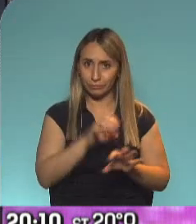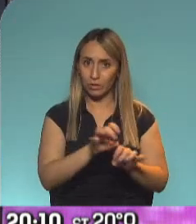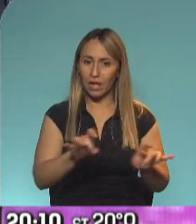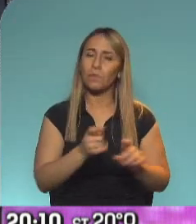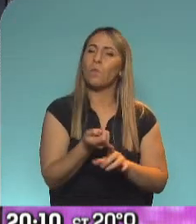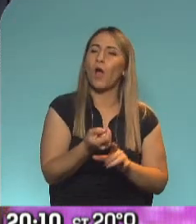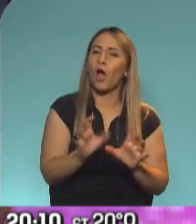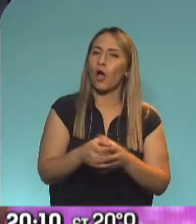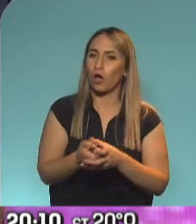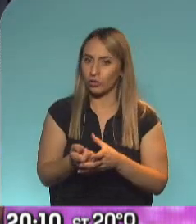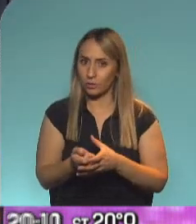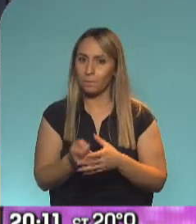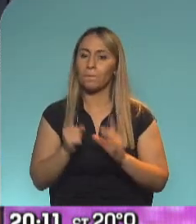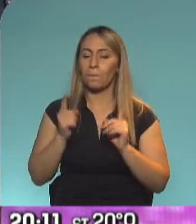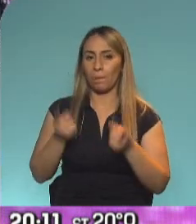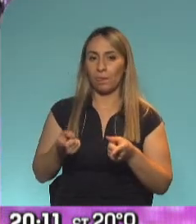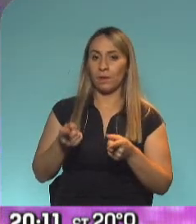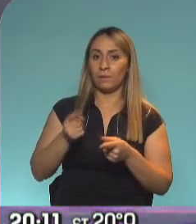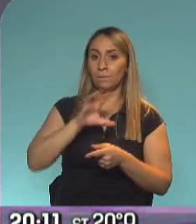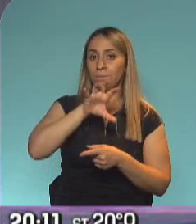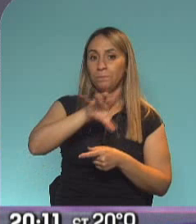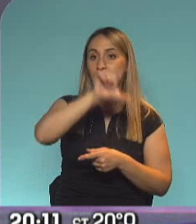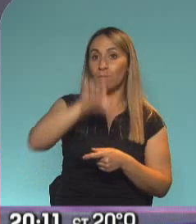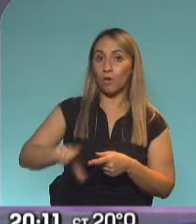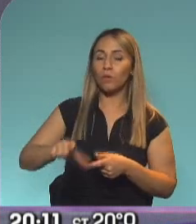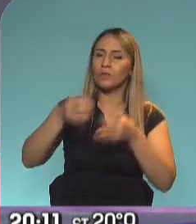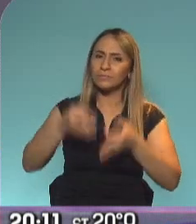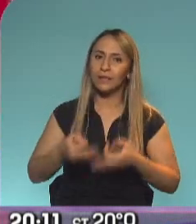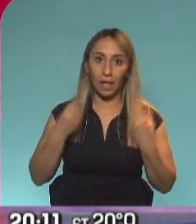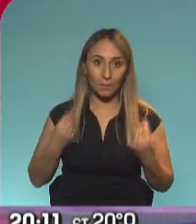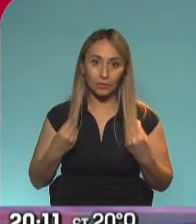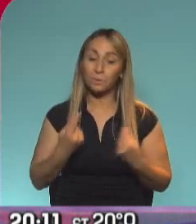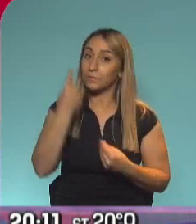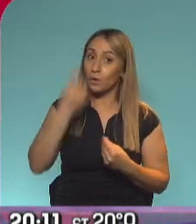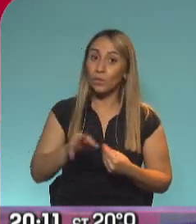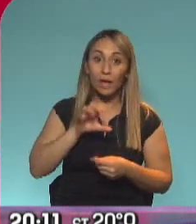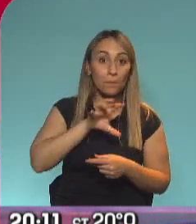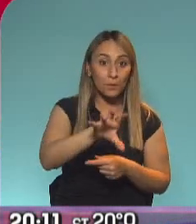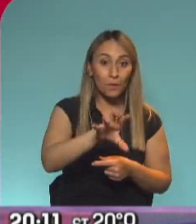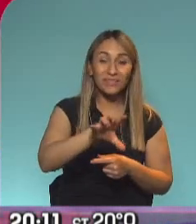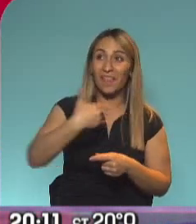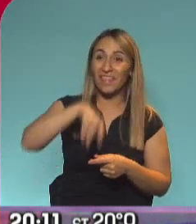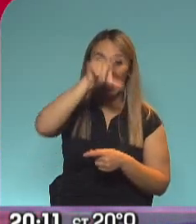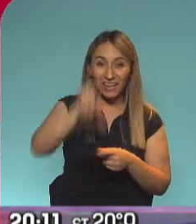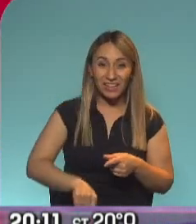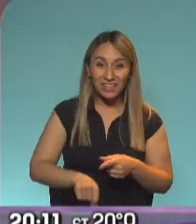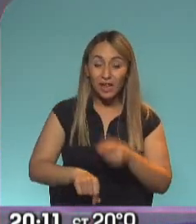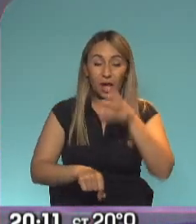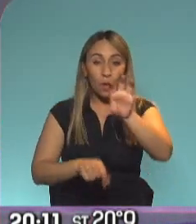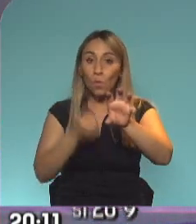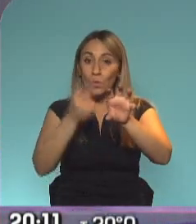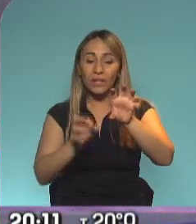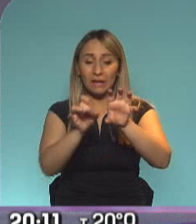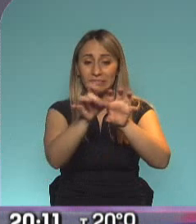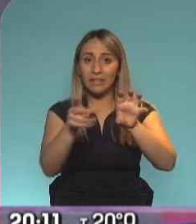fueron pocos, recordemos un que solo la muerto. Que Formosa lo que pasó puntualmente es que era la única provincia que había quedado en Argentina que no tenía ni un solo caso. Así